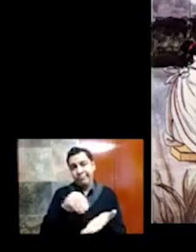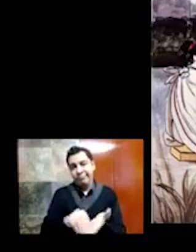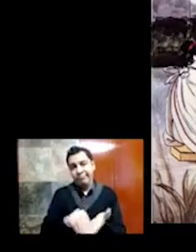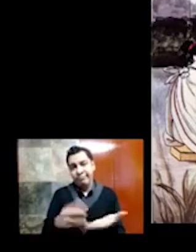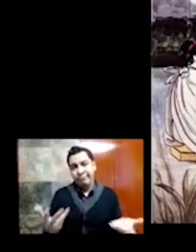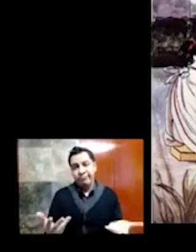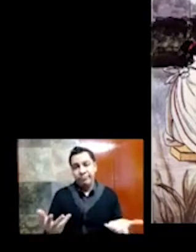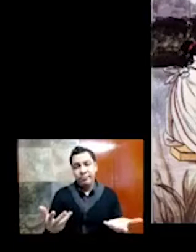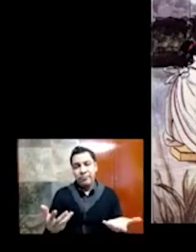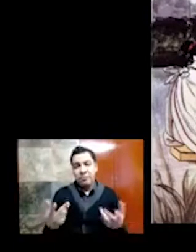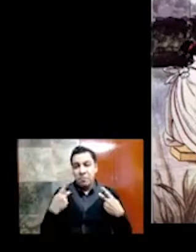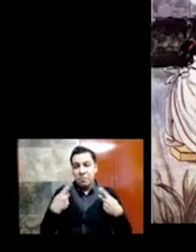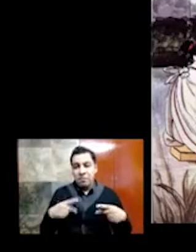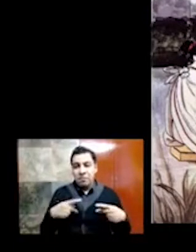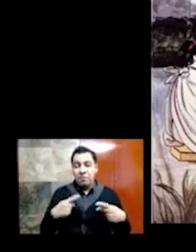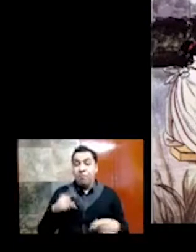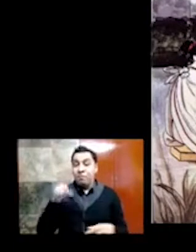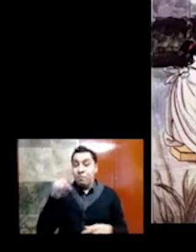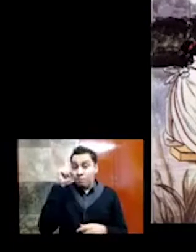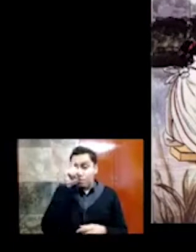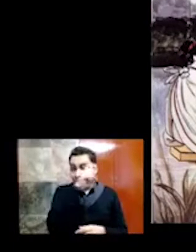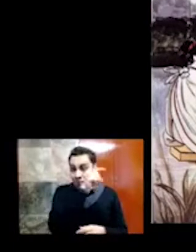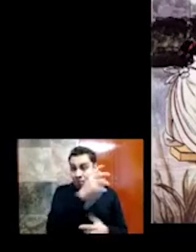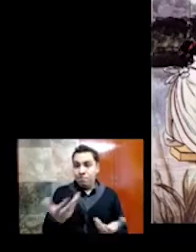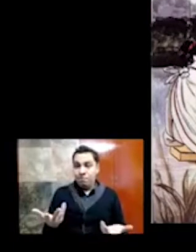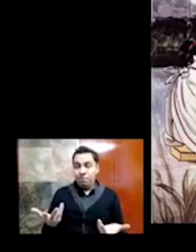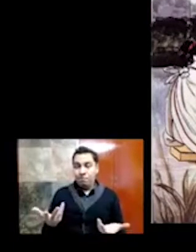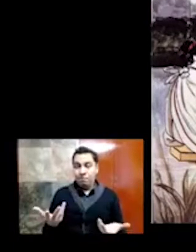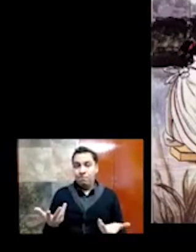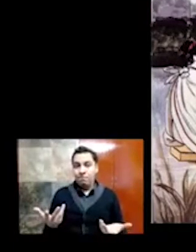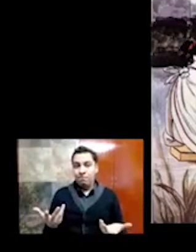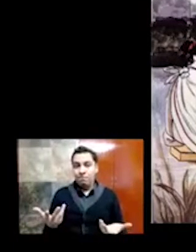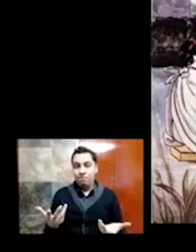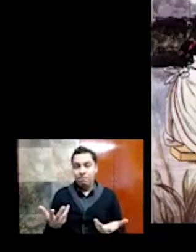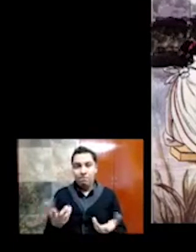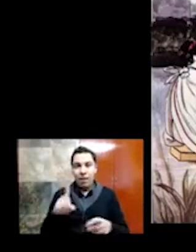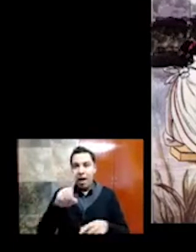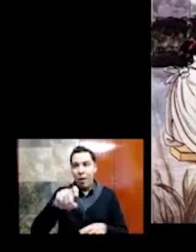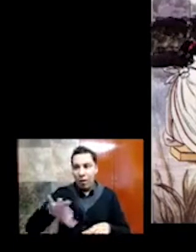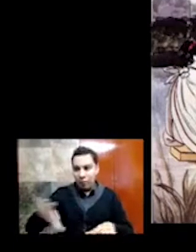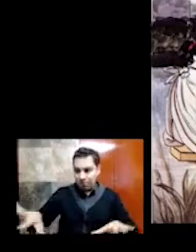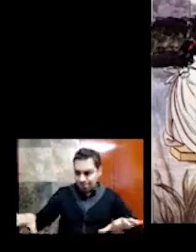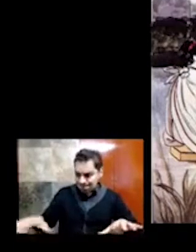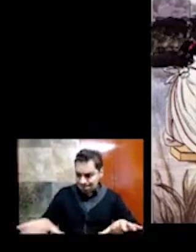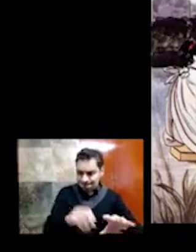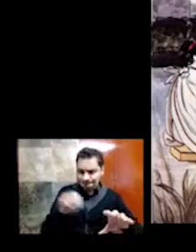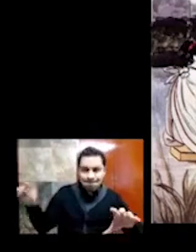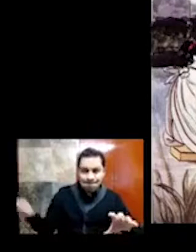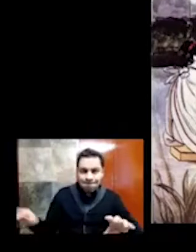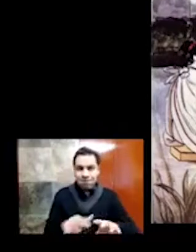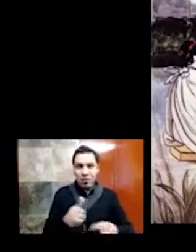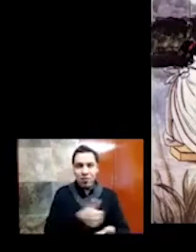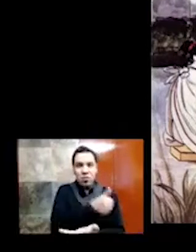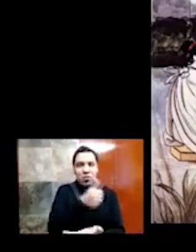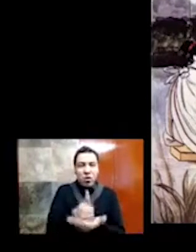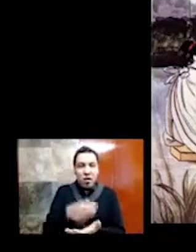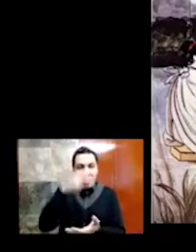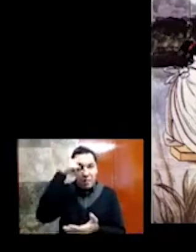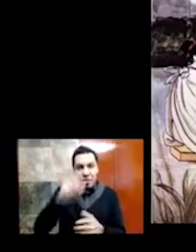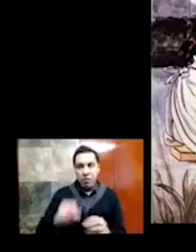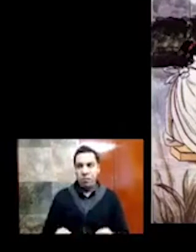vida jugar con esto de yo llevo el agua a la capital. Aquí